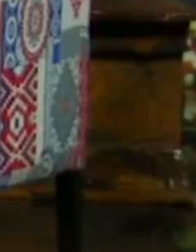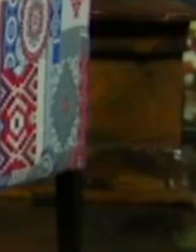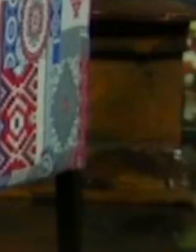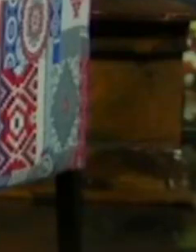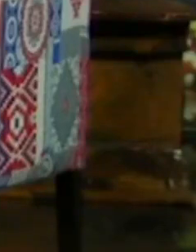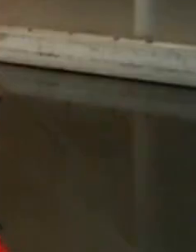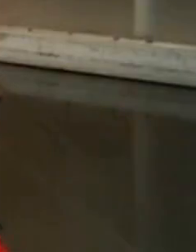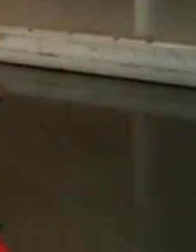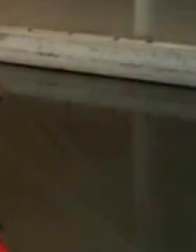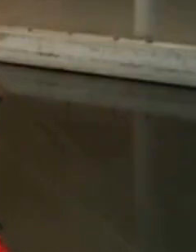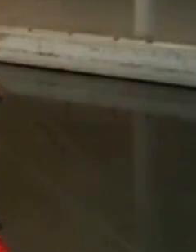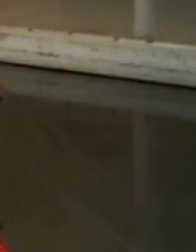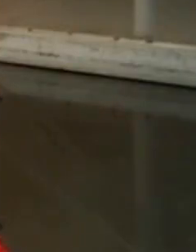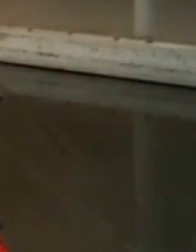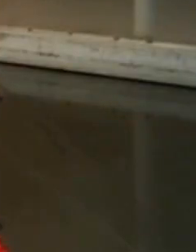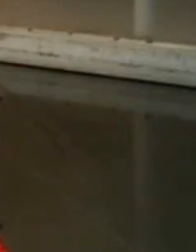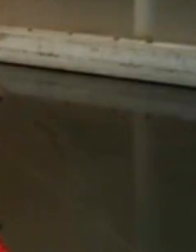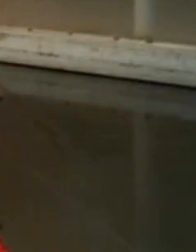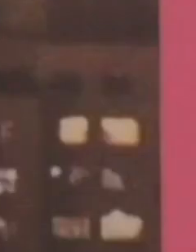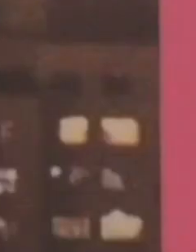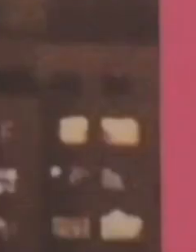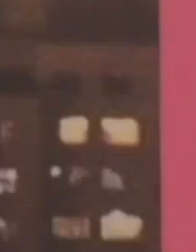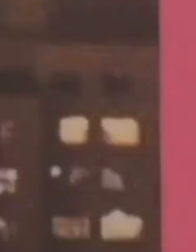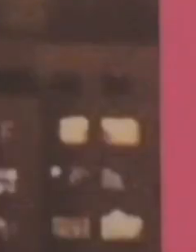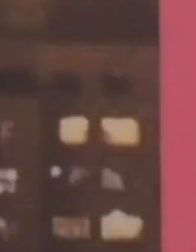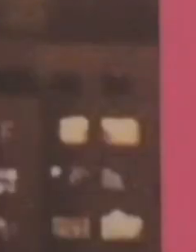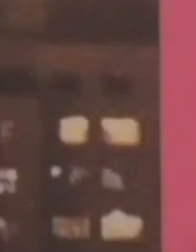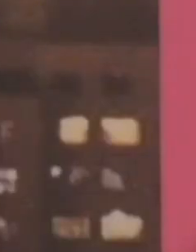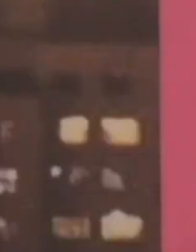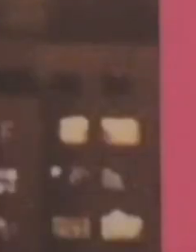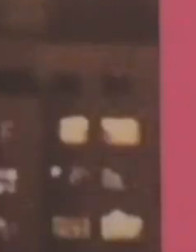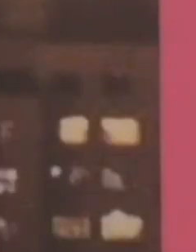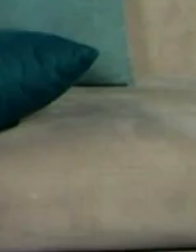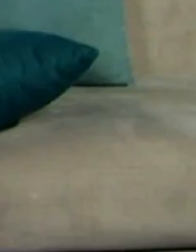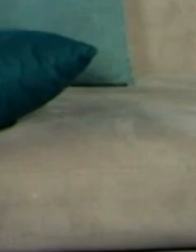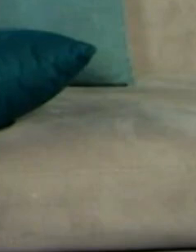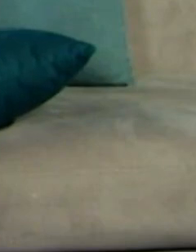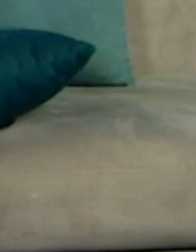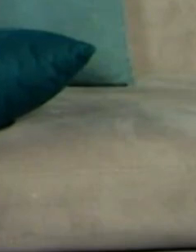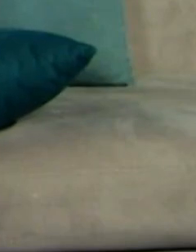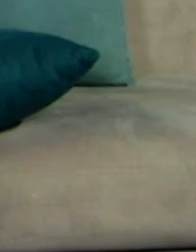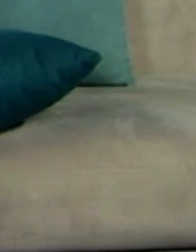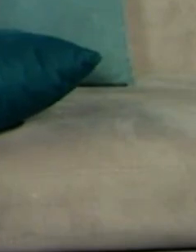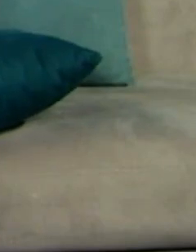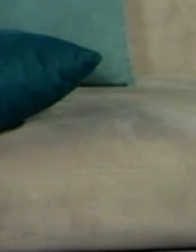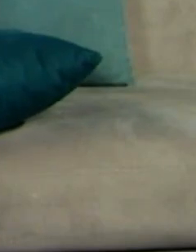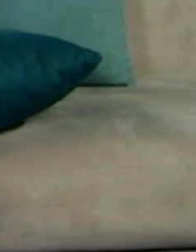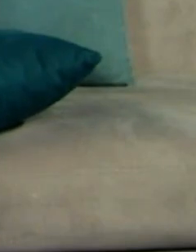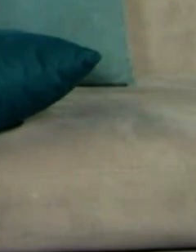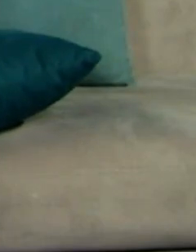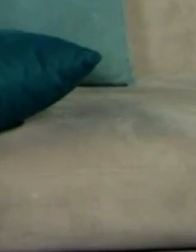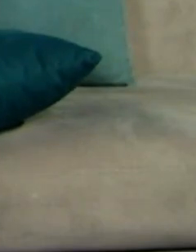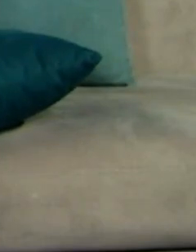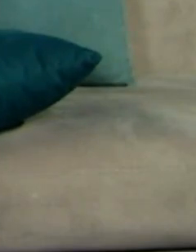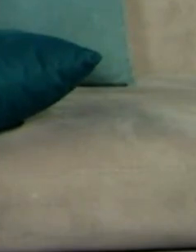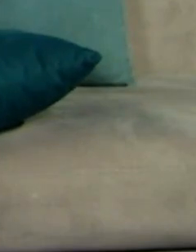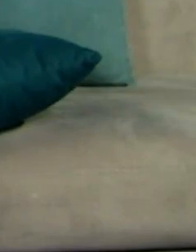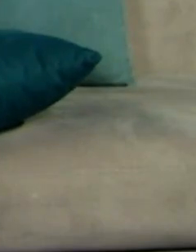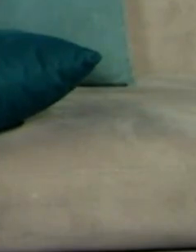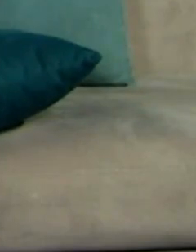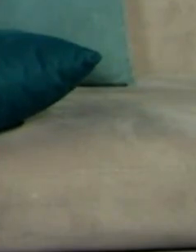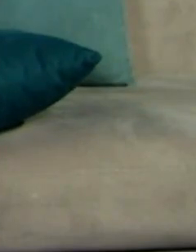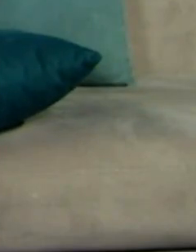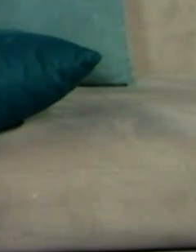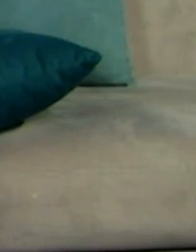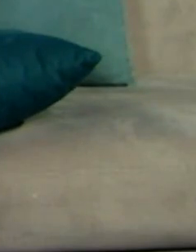aquí se fue sin cáncer. ¿Qué te parece contar con el mejor lugar donde se expresen lo contemporáneo, lo urbano y lo auténtico de